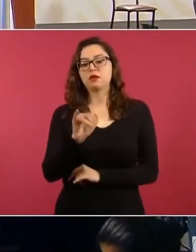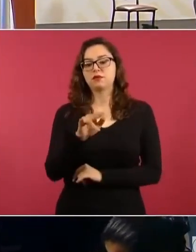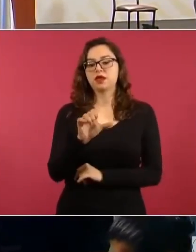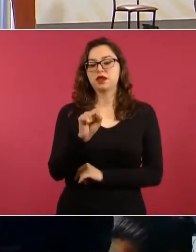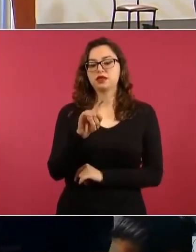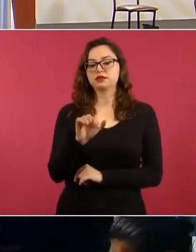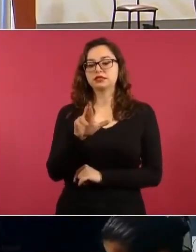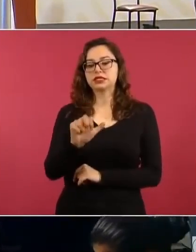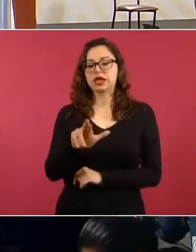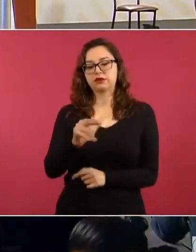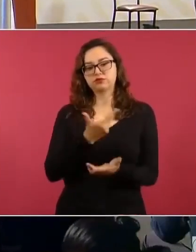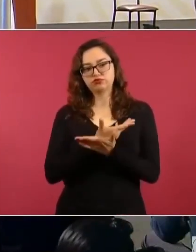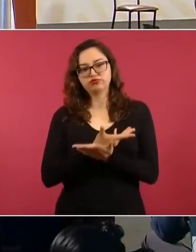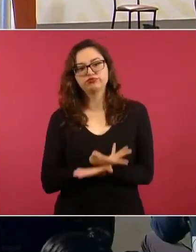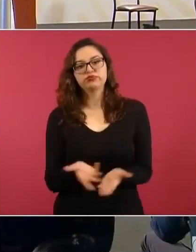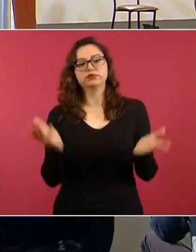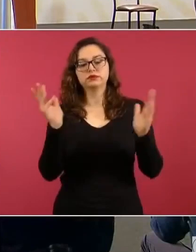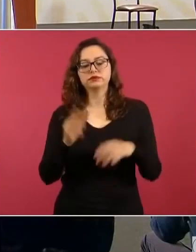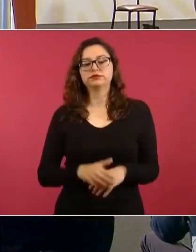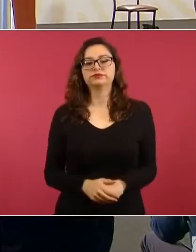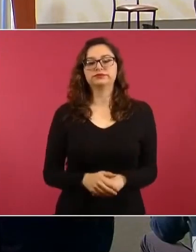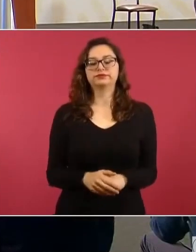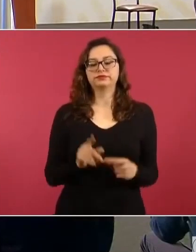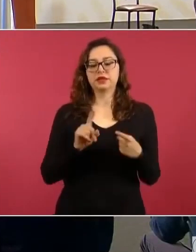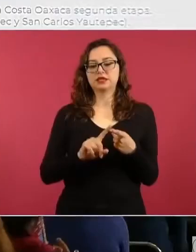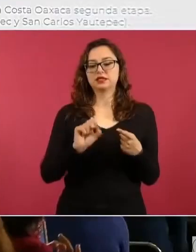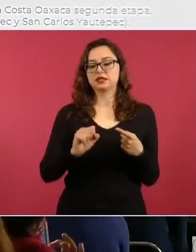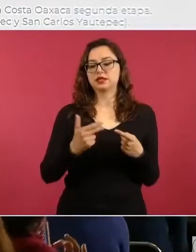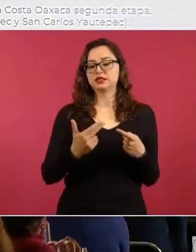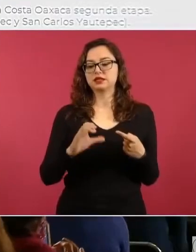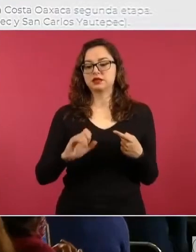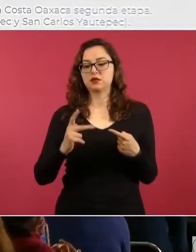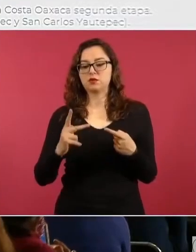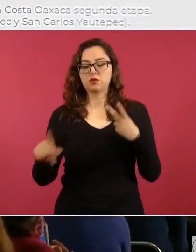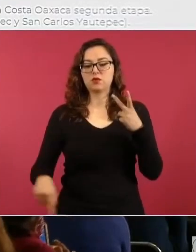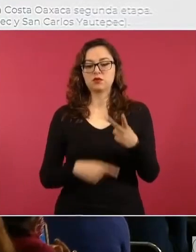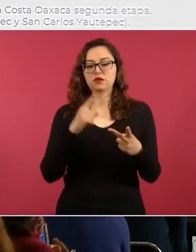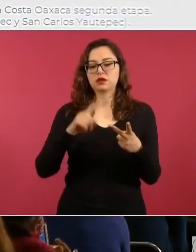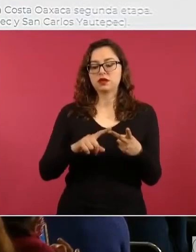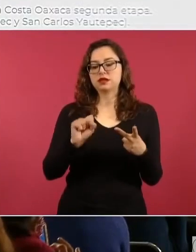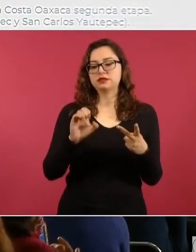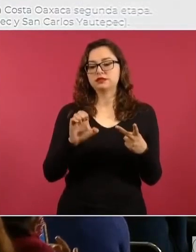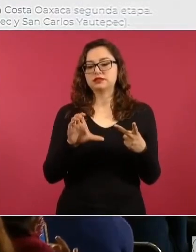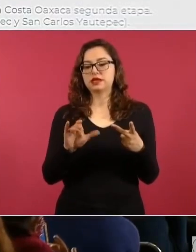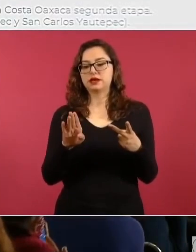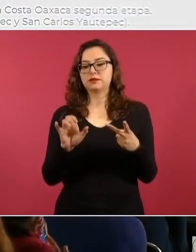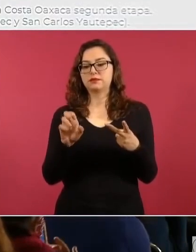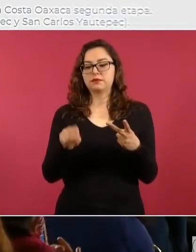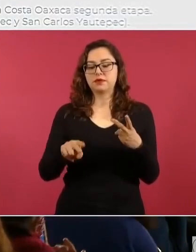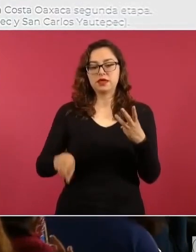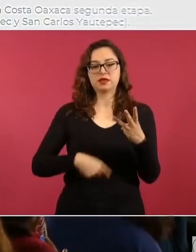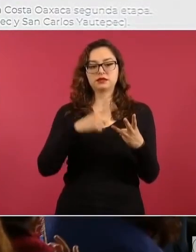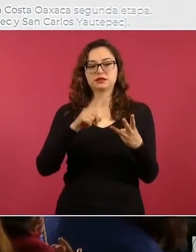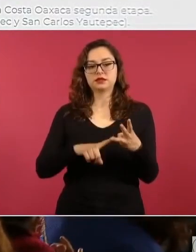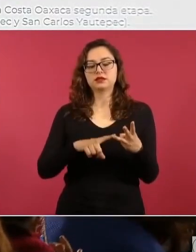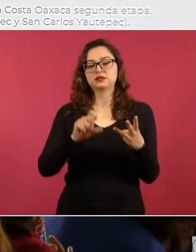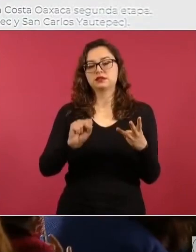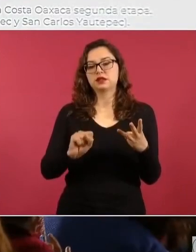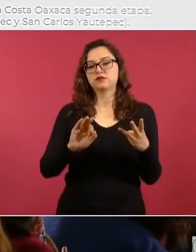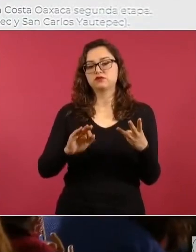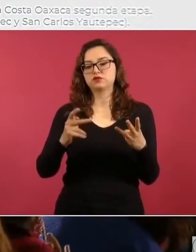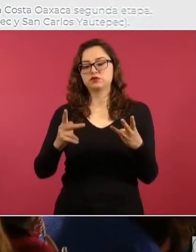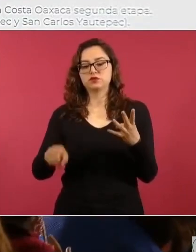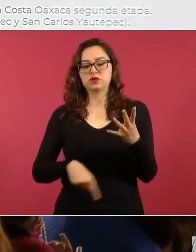la Secretaría de Hacienda Crédito Público, así como la Secretaría de la Función Pública y, por supuesto,